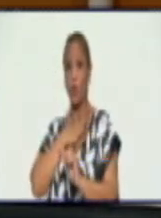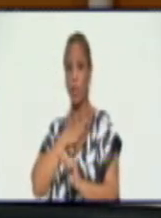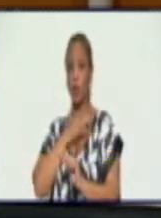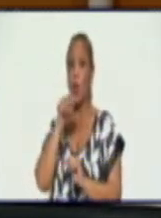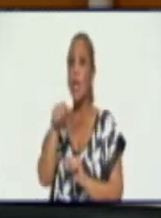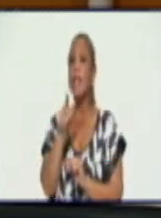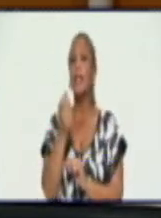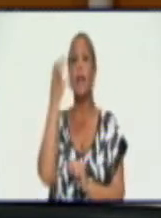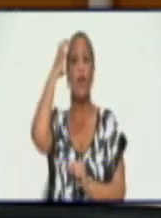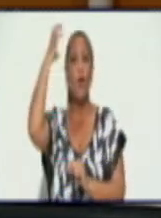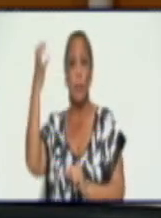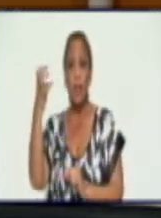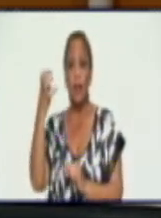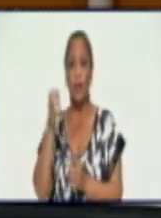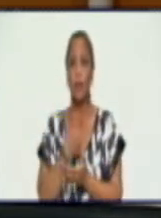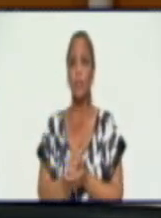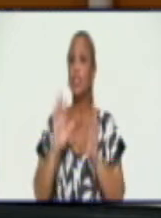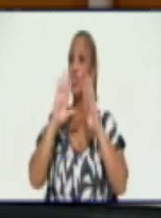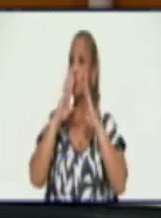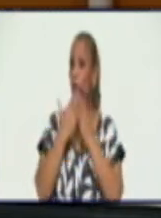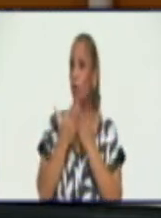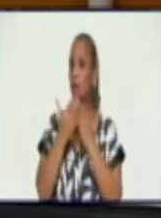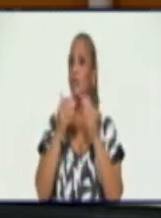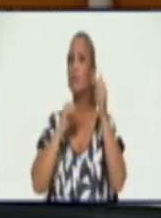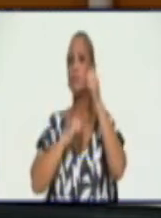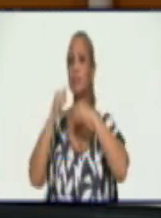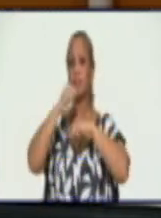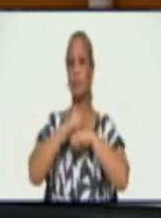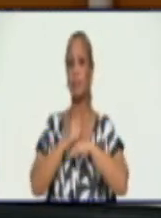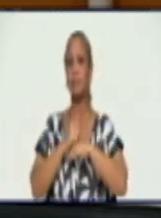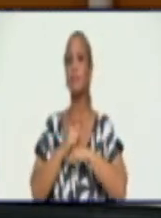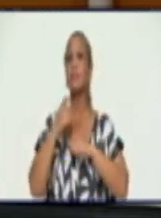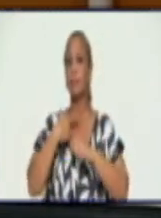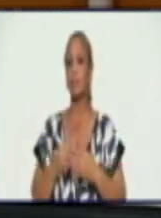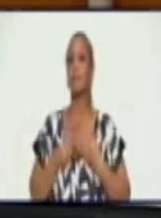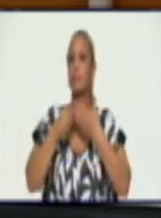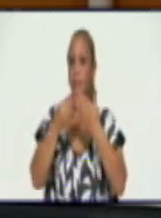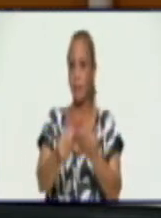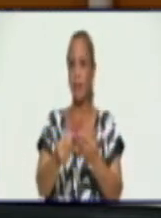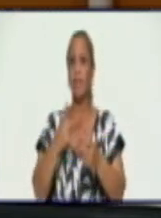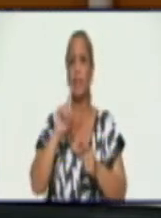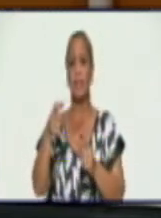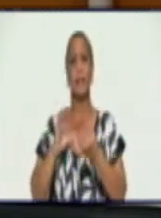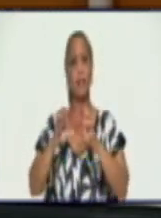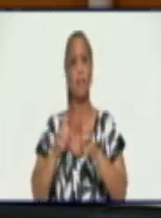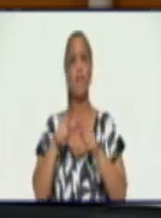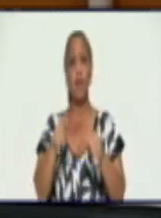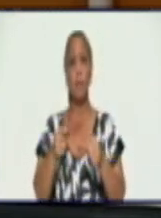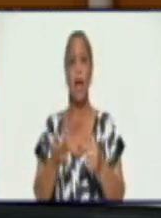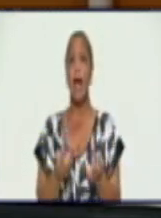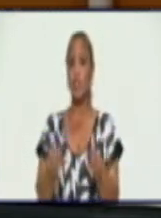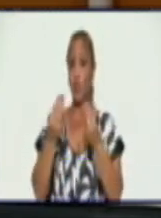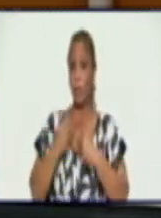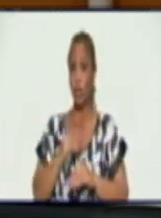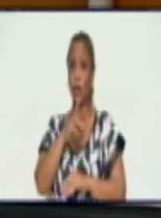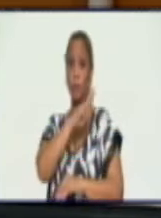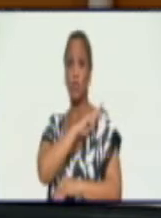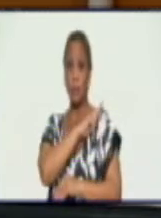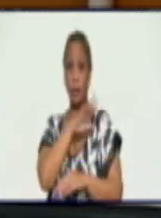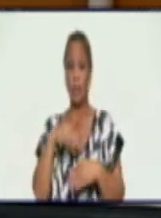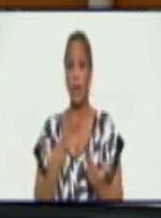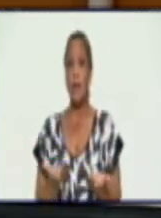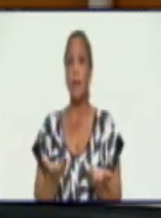gobierno y todas sus estructuras han decido enfrentar a esta manera la pandemia asumiendo la responsabilidad institucional incluso